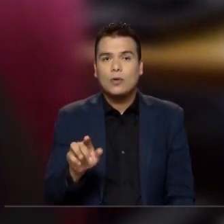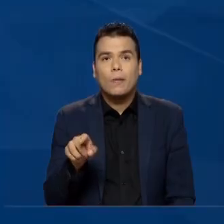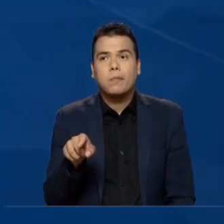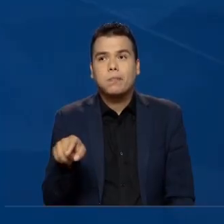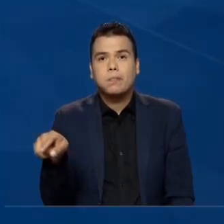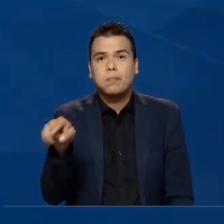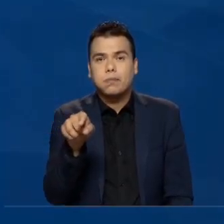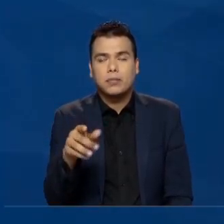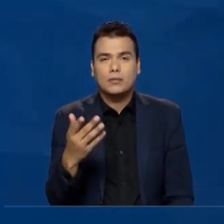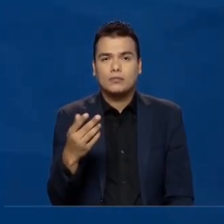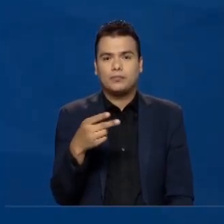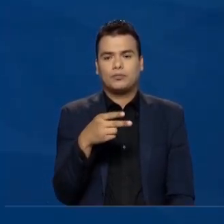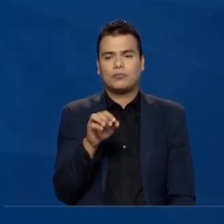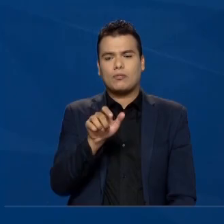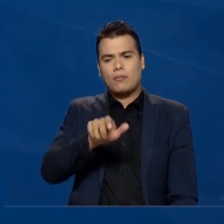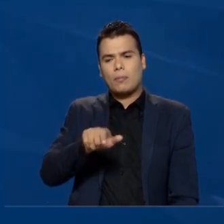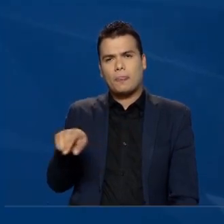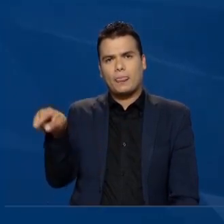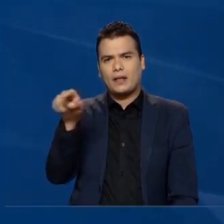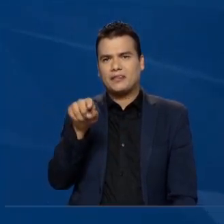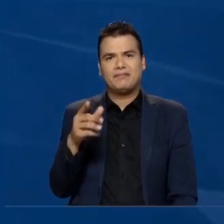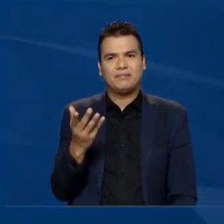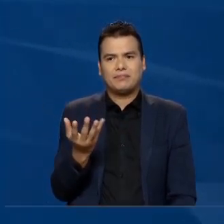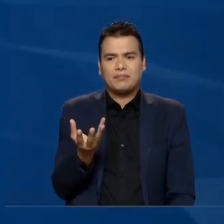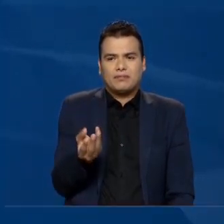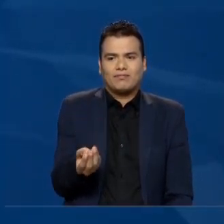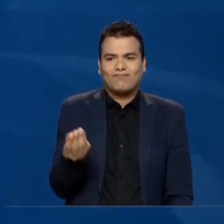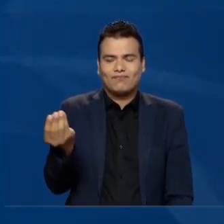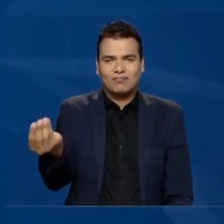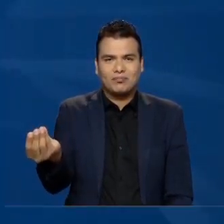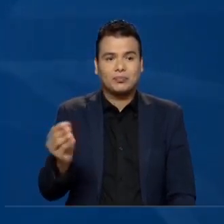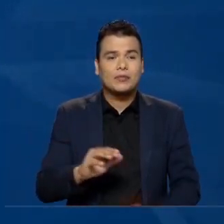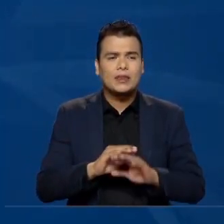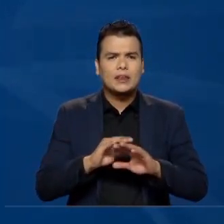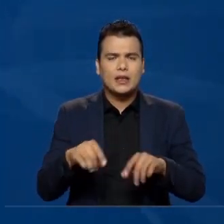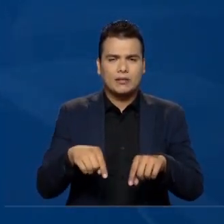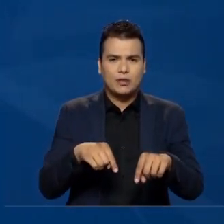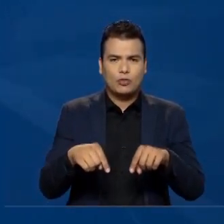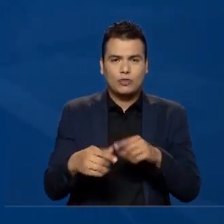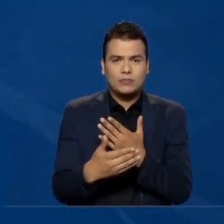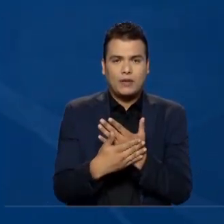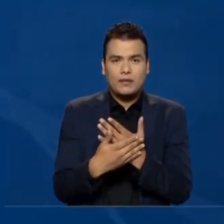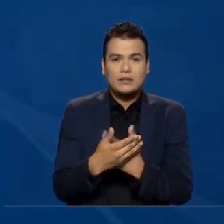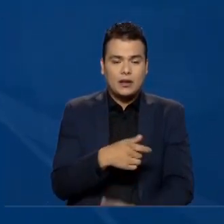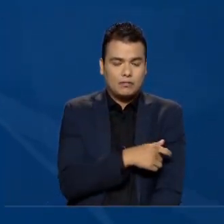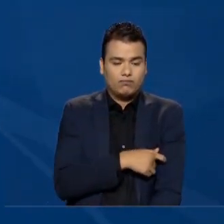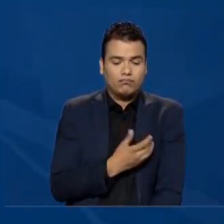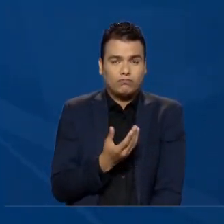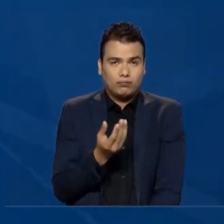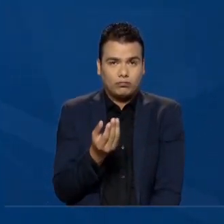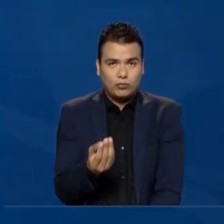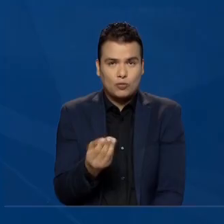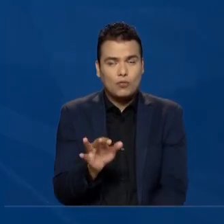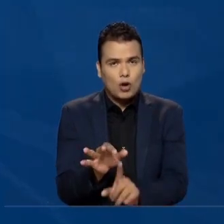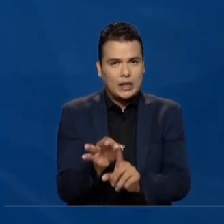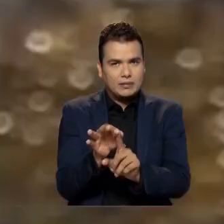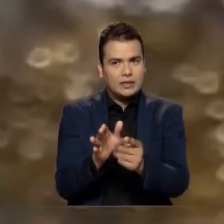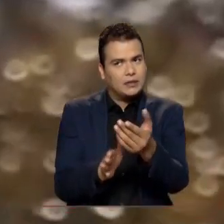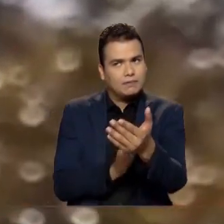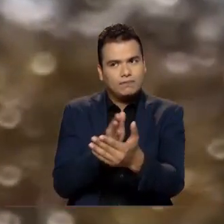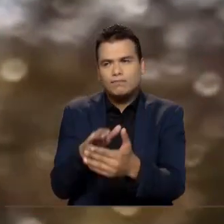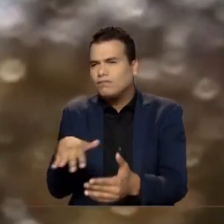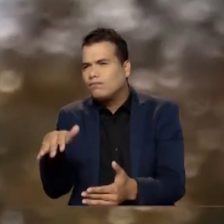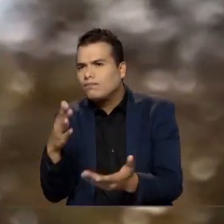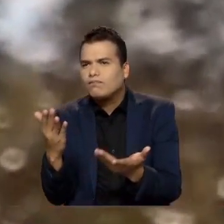de 200 personas aproximadamente. Las autoridades indicaron que una comisión especial se desplazará hasta el lugar de confrontación